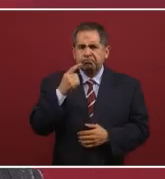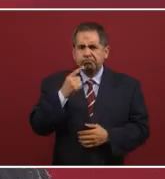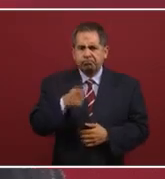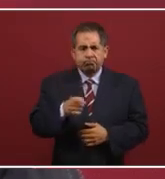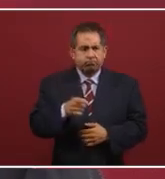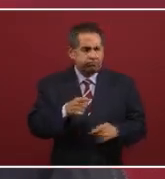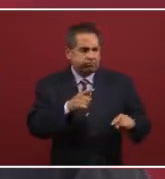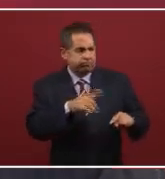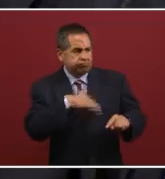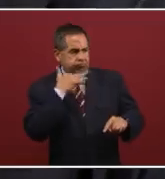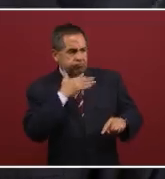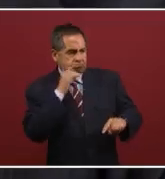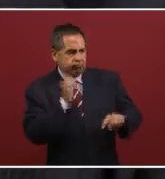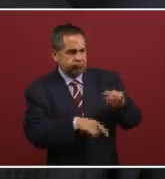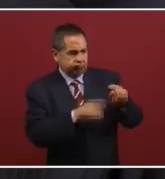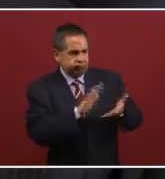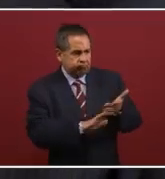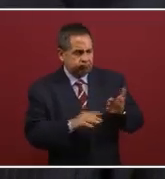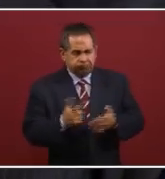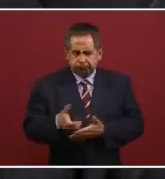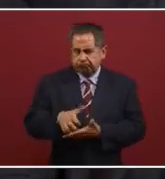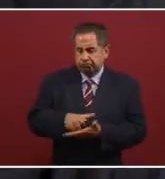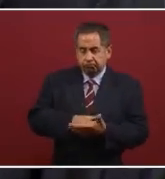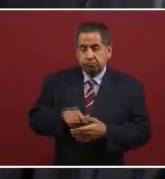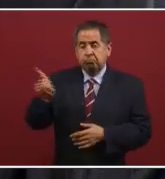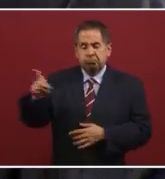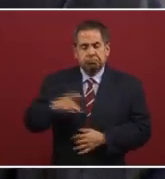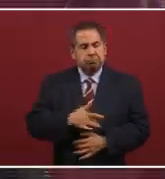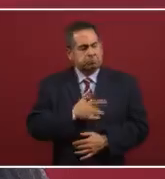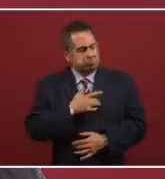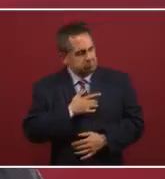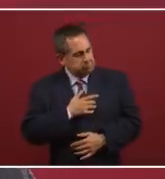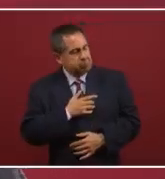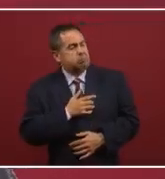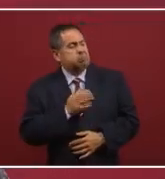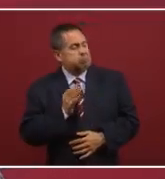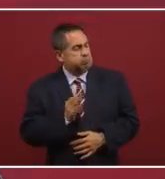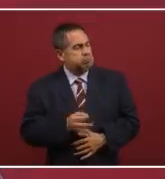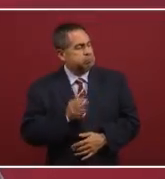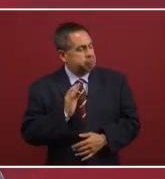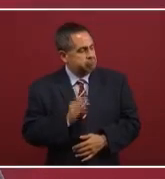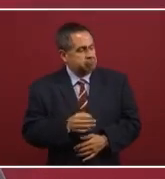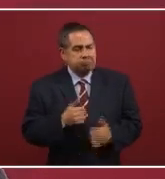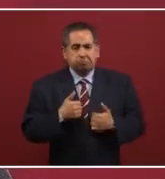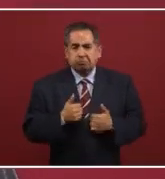combatiendo la corrupción y con austeridad. Esa fórmula.